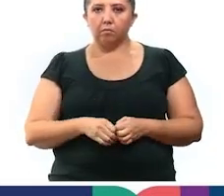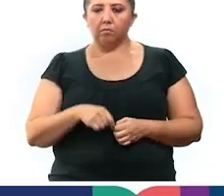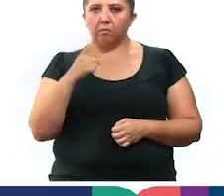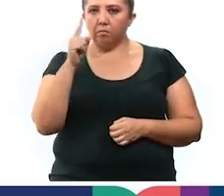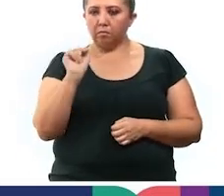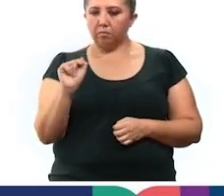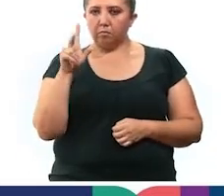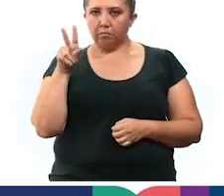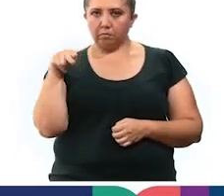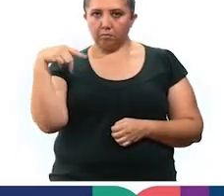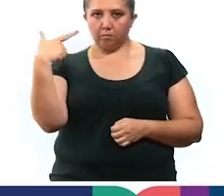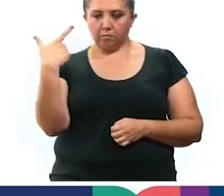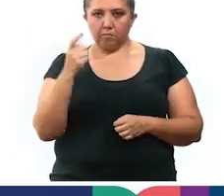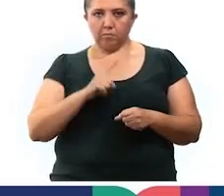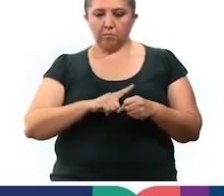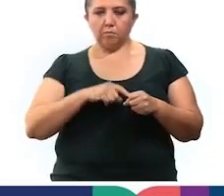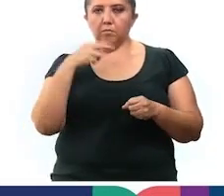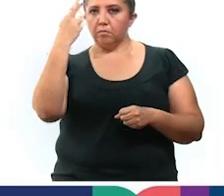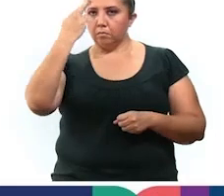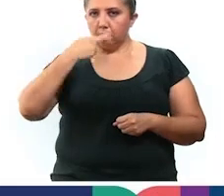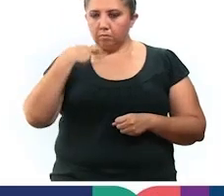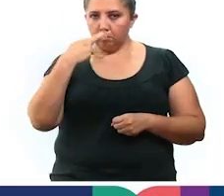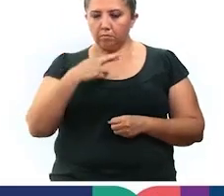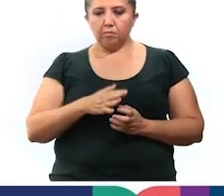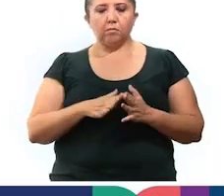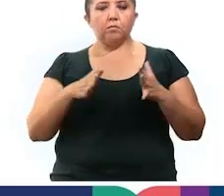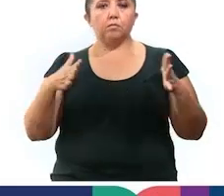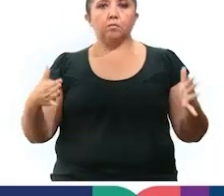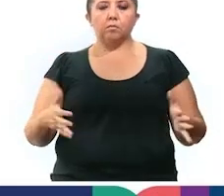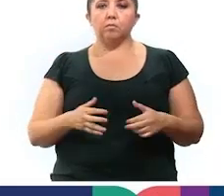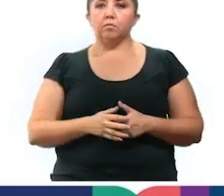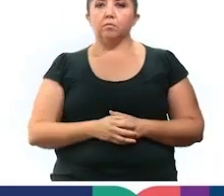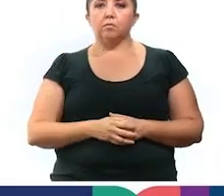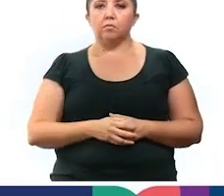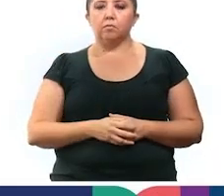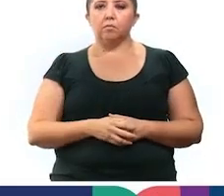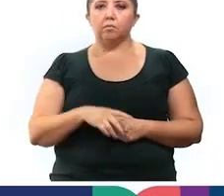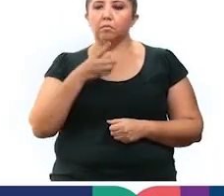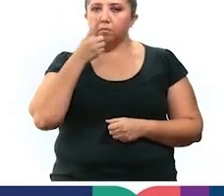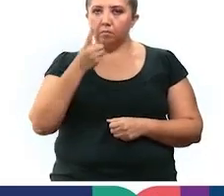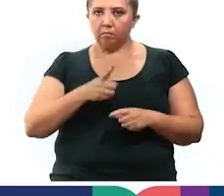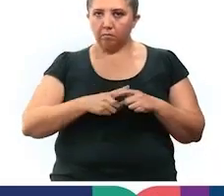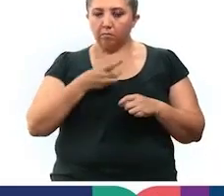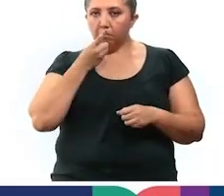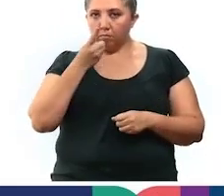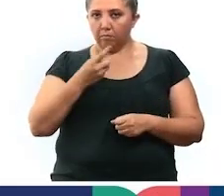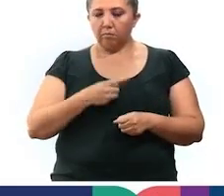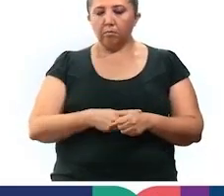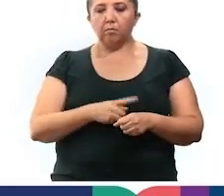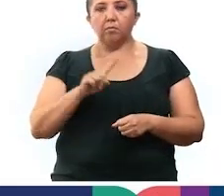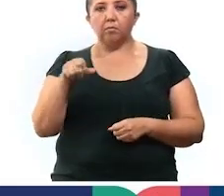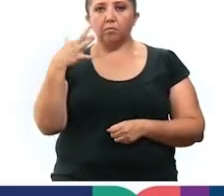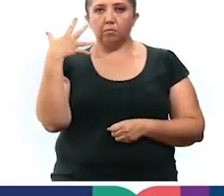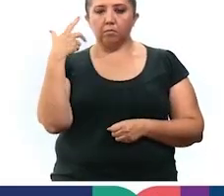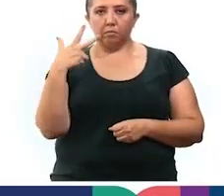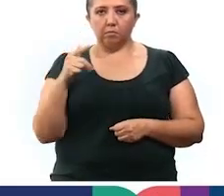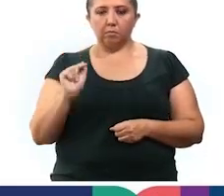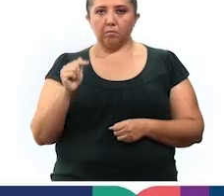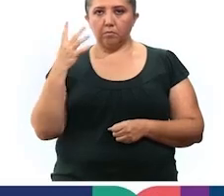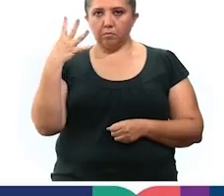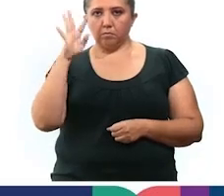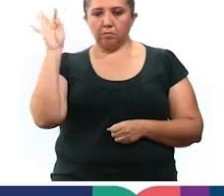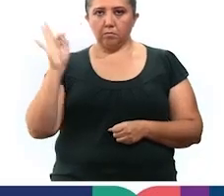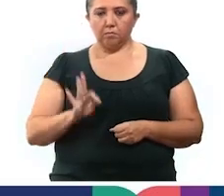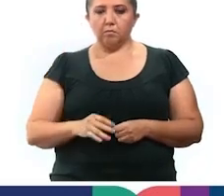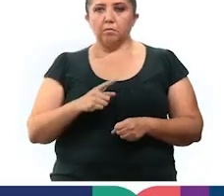en 1.87. Está en color rojo y en ascenso. La positividad de los casos es de